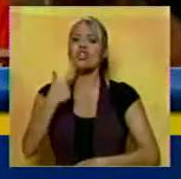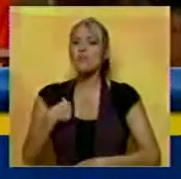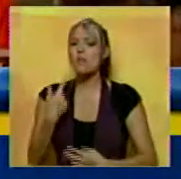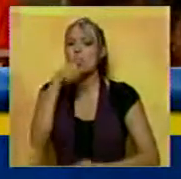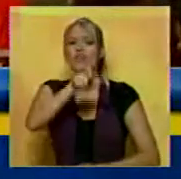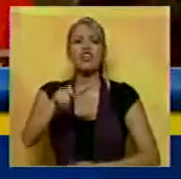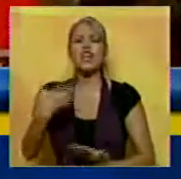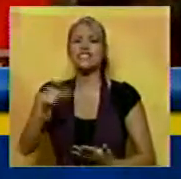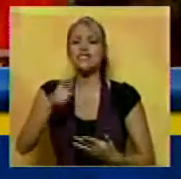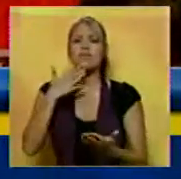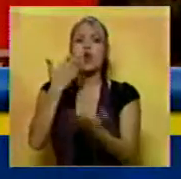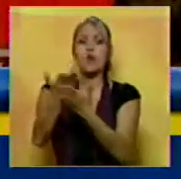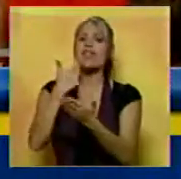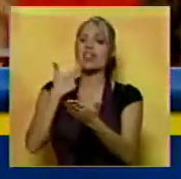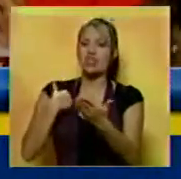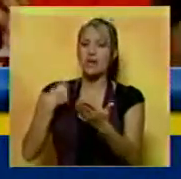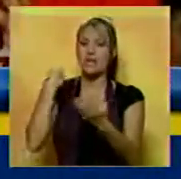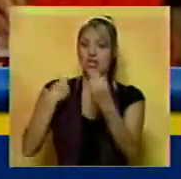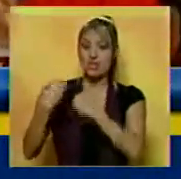del pueblo, a